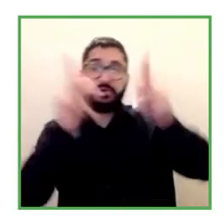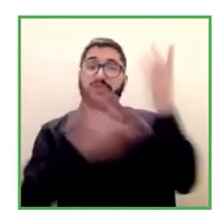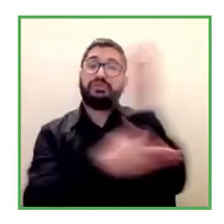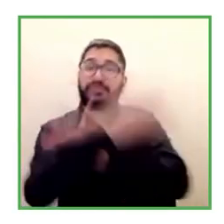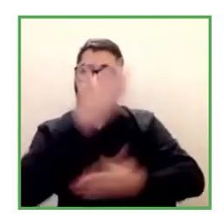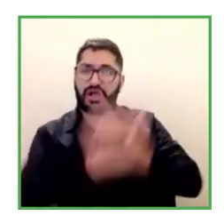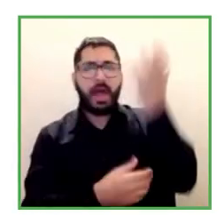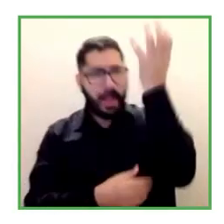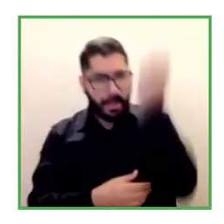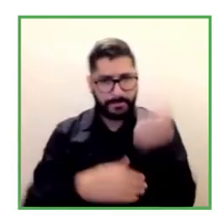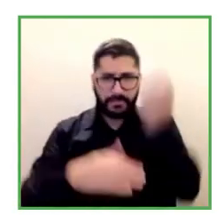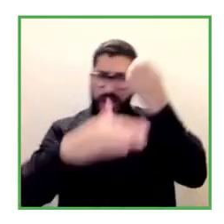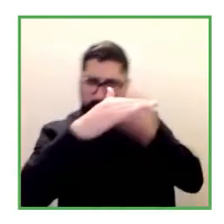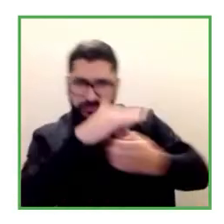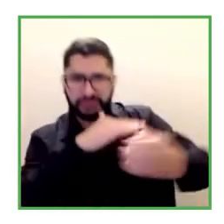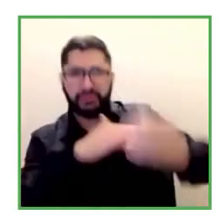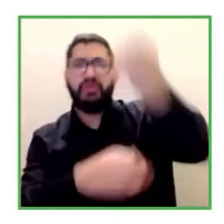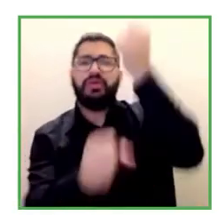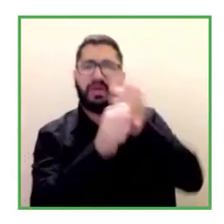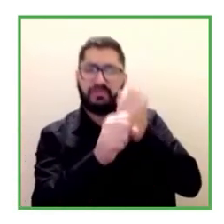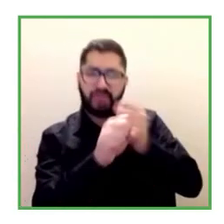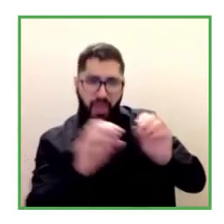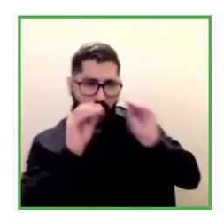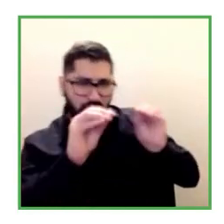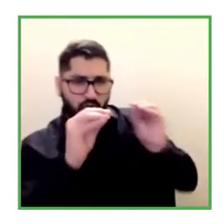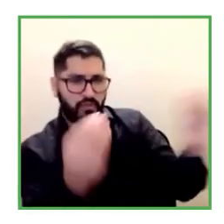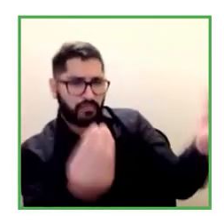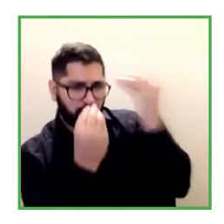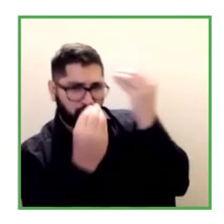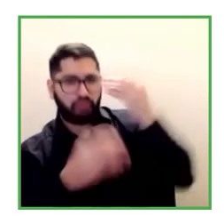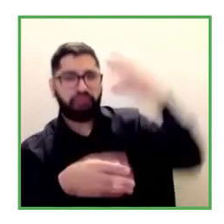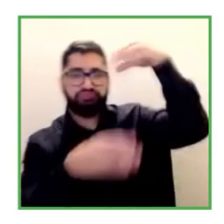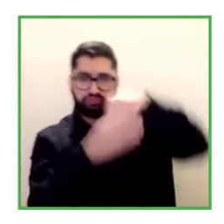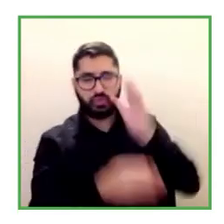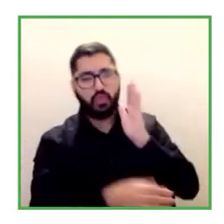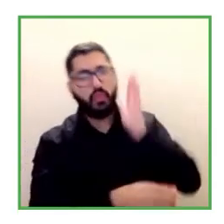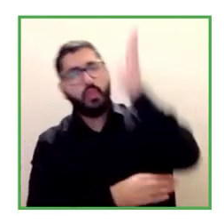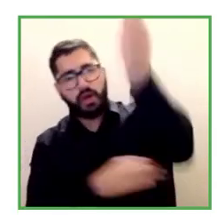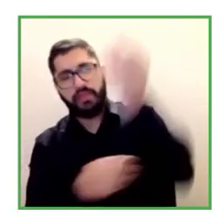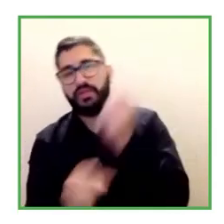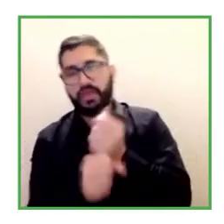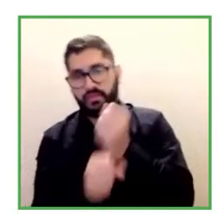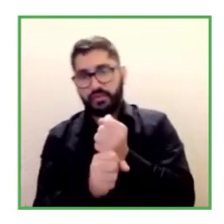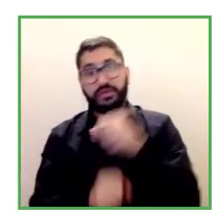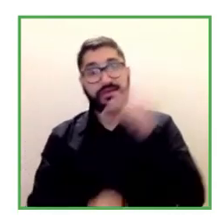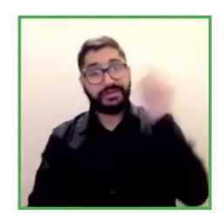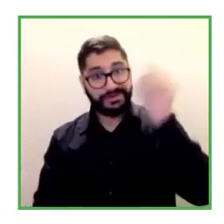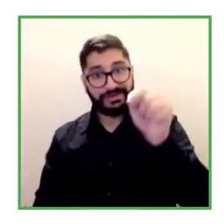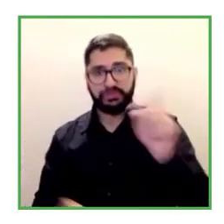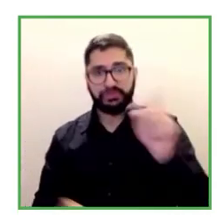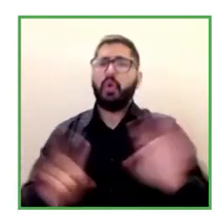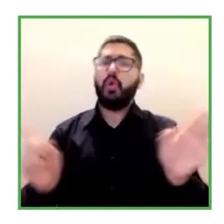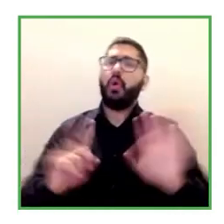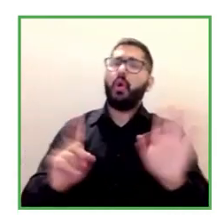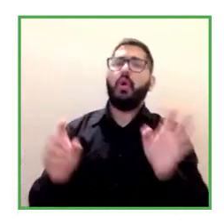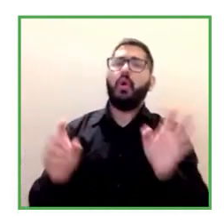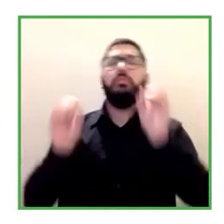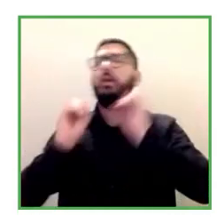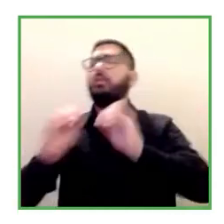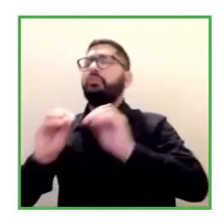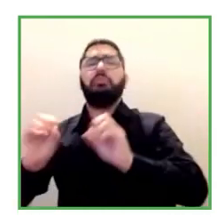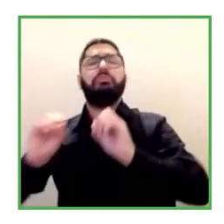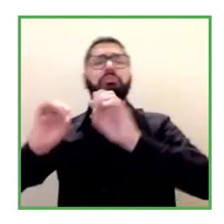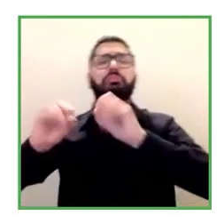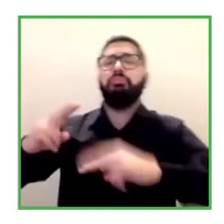porque es el empleo del futuro y si no, no vamos a estar construyendo, bueno, aportando para que puedan ser trabajadores en un futuro. Nada